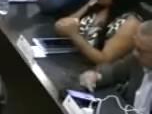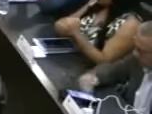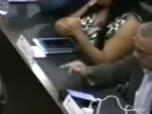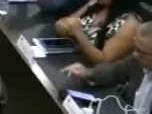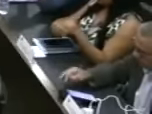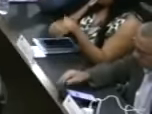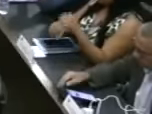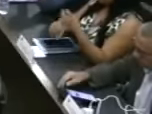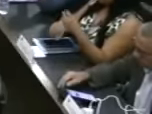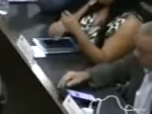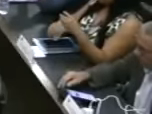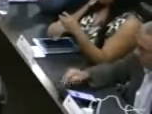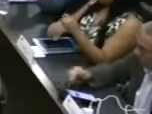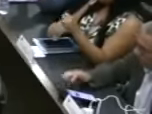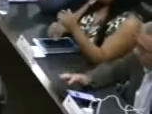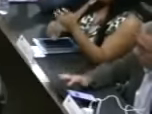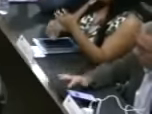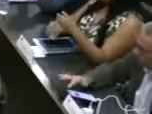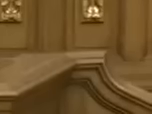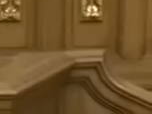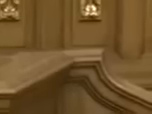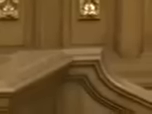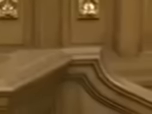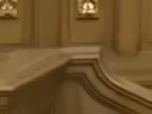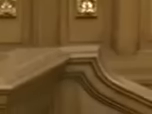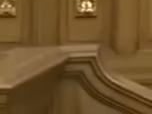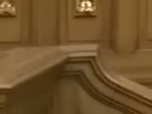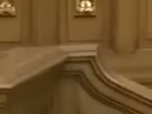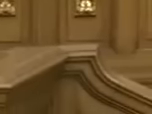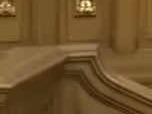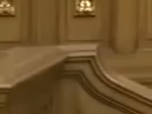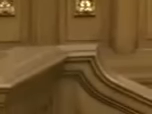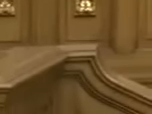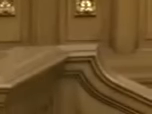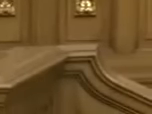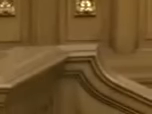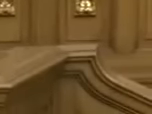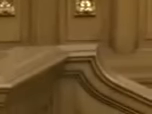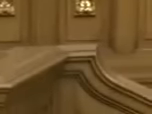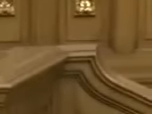Dejo el derecho de palabra al diputado Alberto Alvarado.